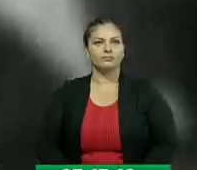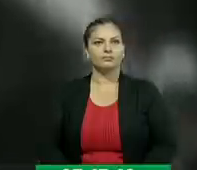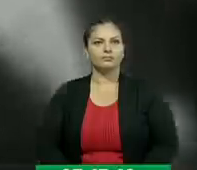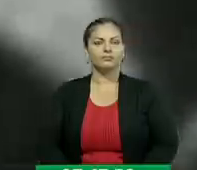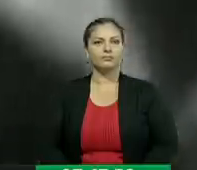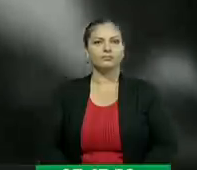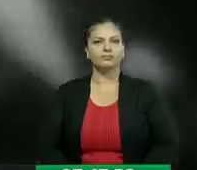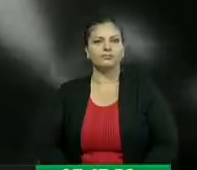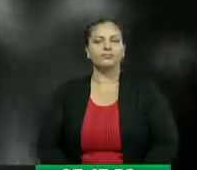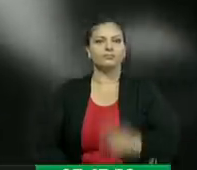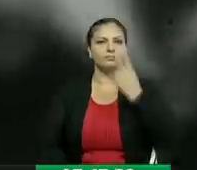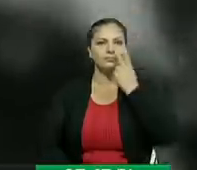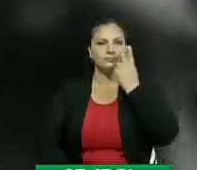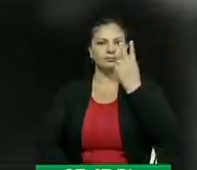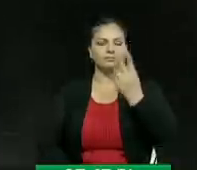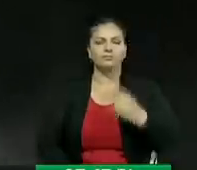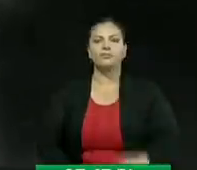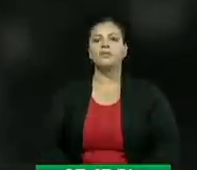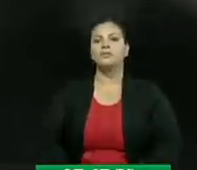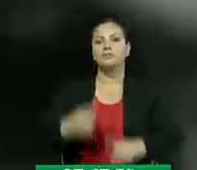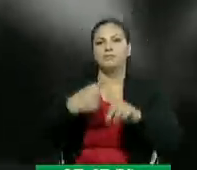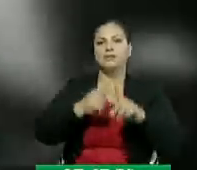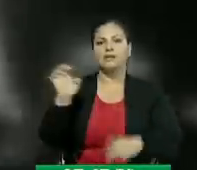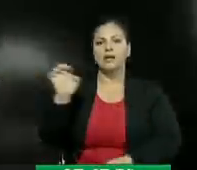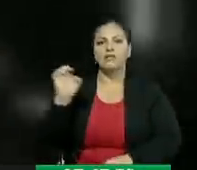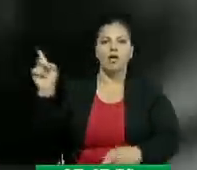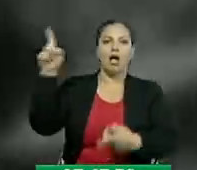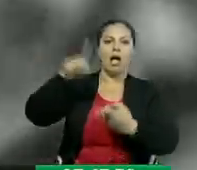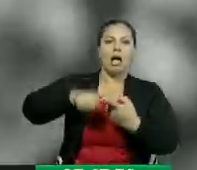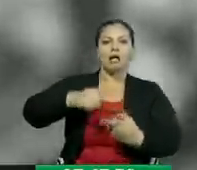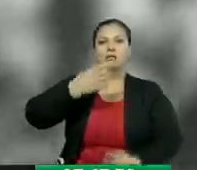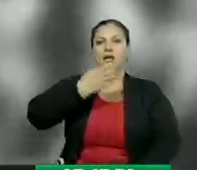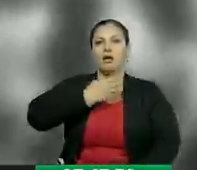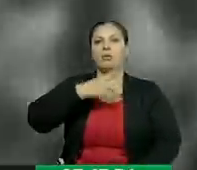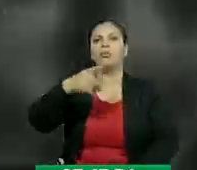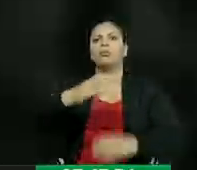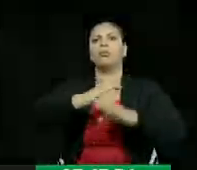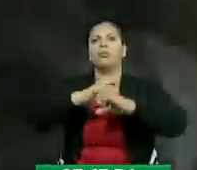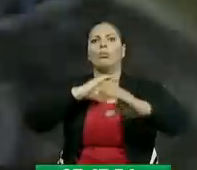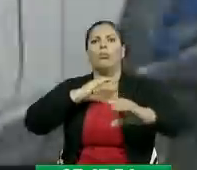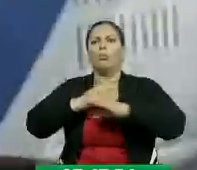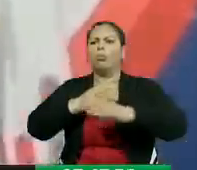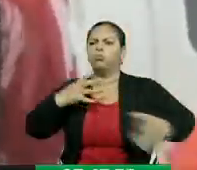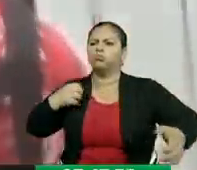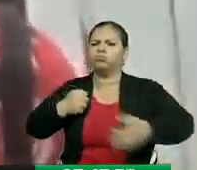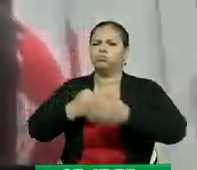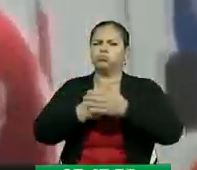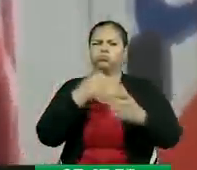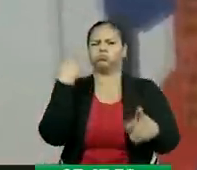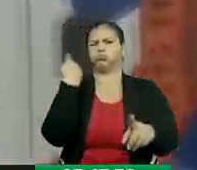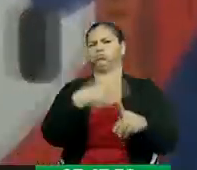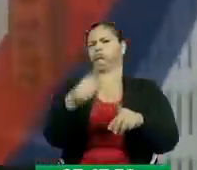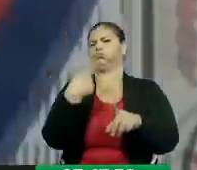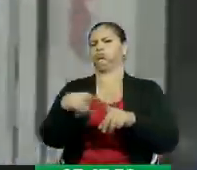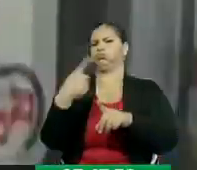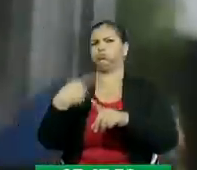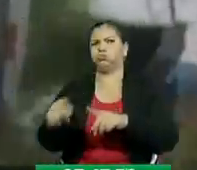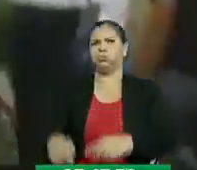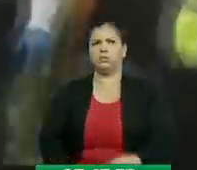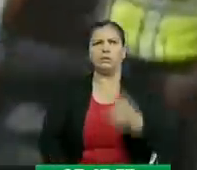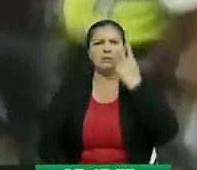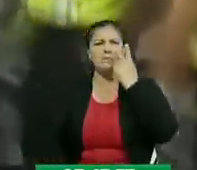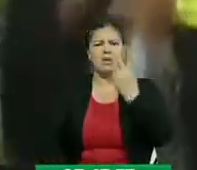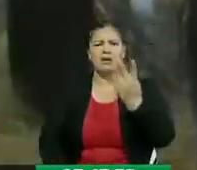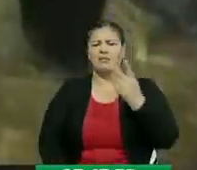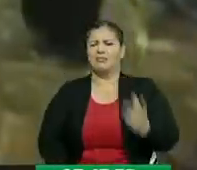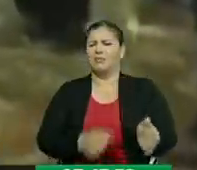Durante lo que va de este 2018 son varios los accidentes que se han registrado en distintas vías del país. Gran cantidad de personas